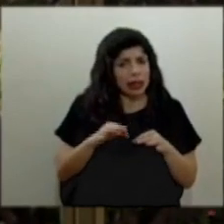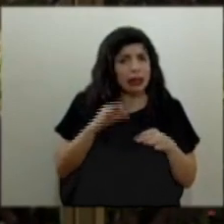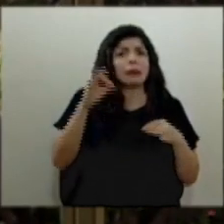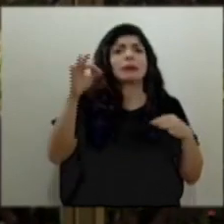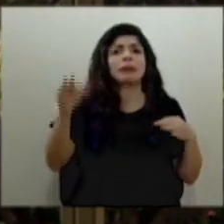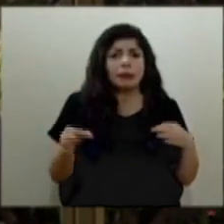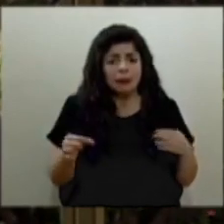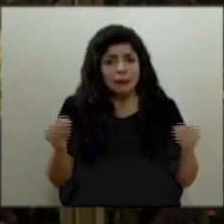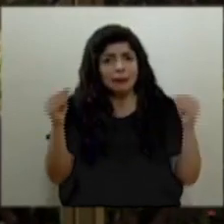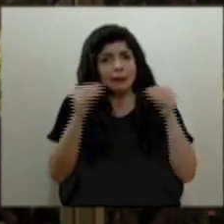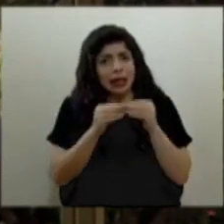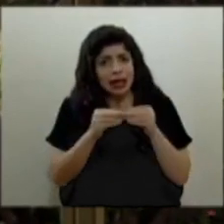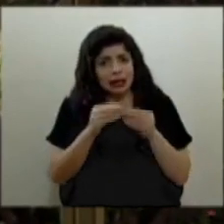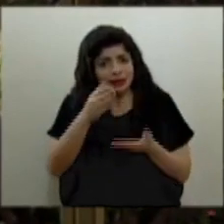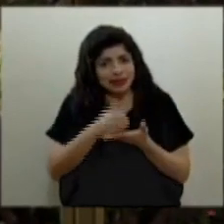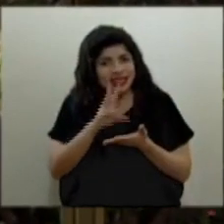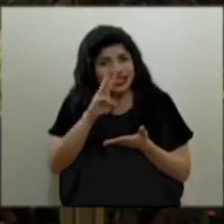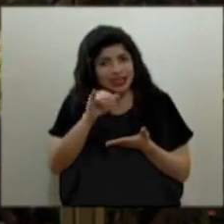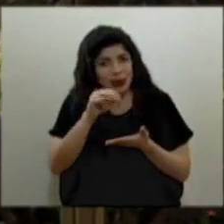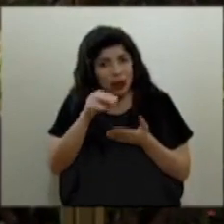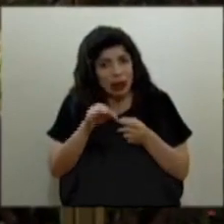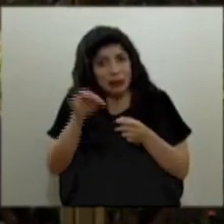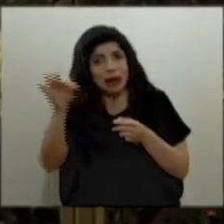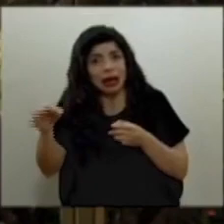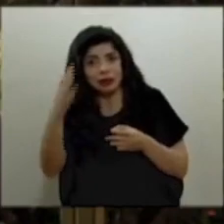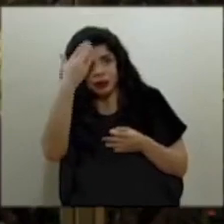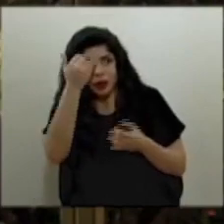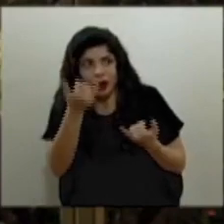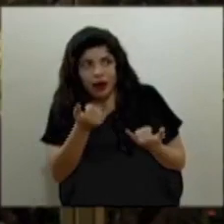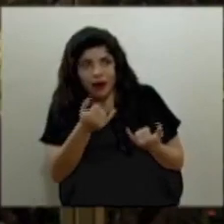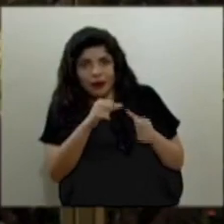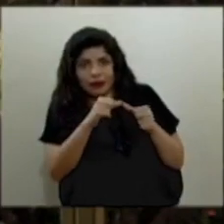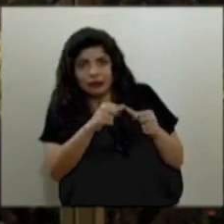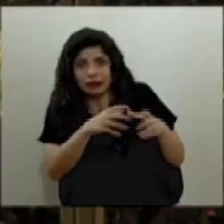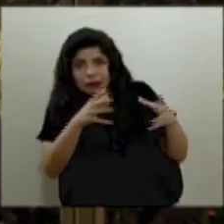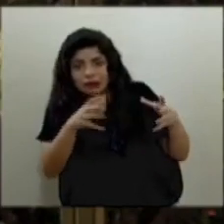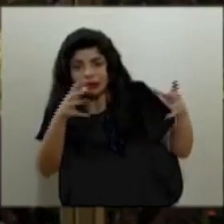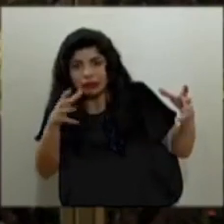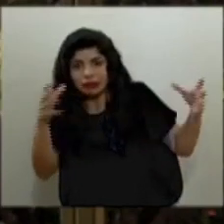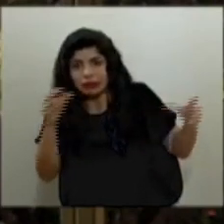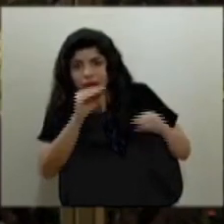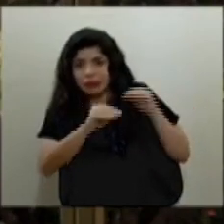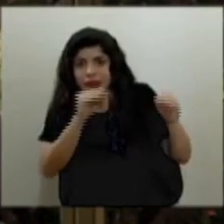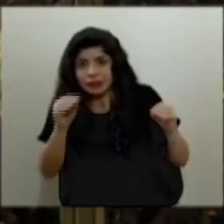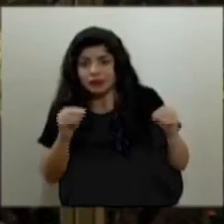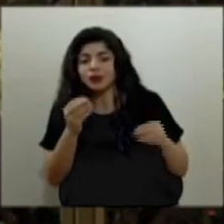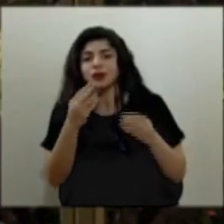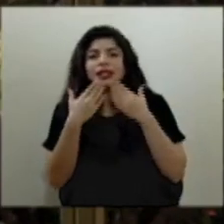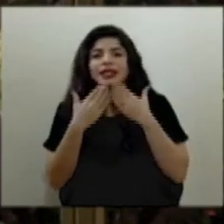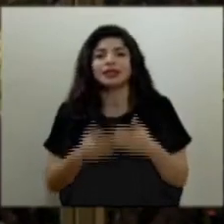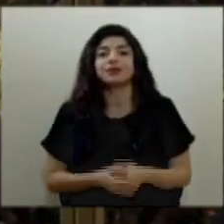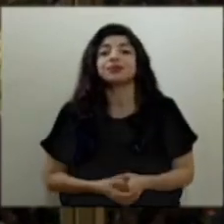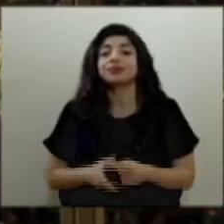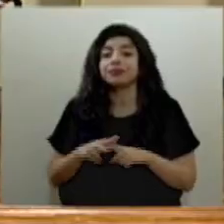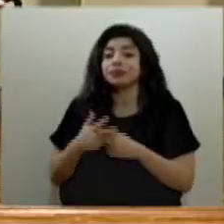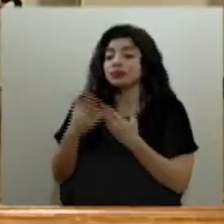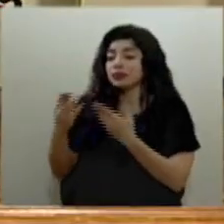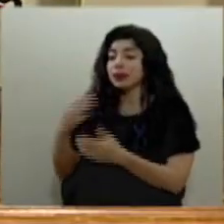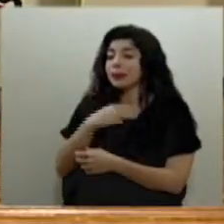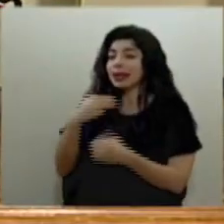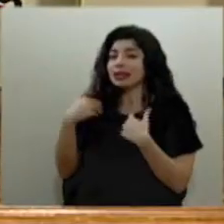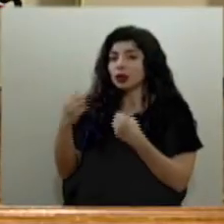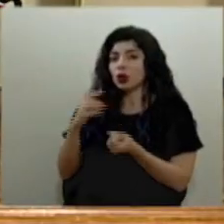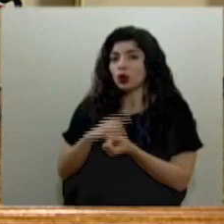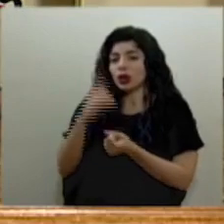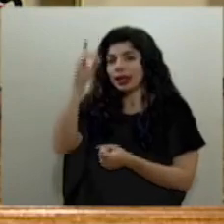más allá de esta fecha en razón de la evolución de la tasa de contagio? Muchas gracias. Iniciamos con el ministro de